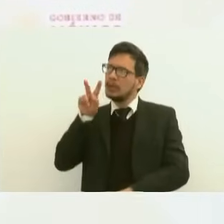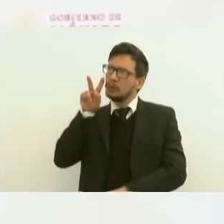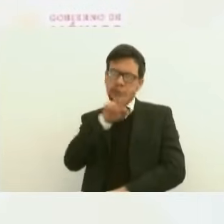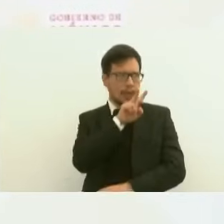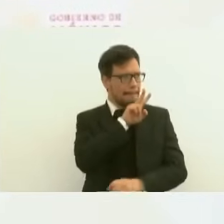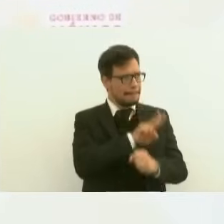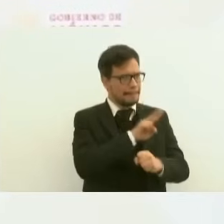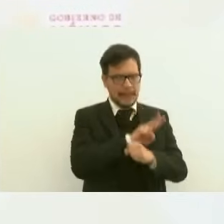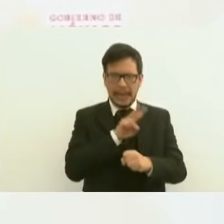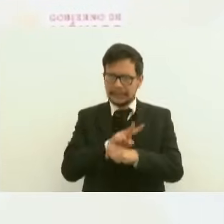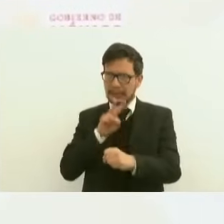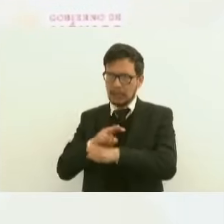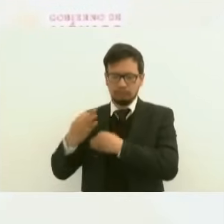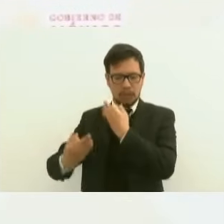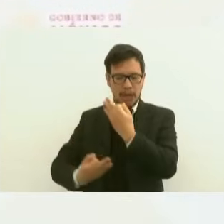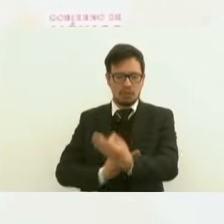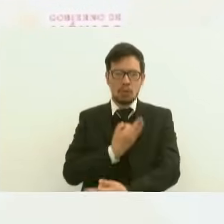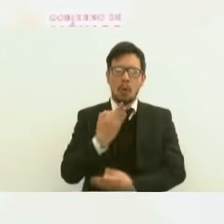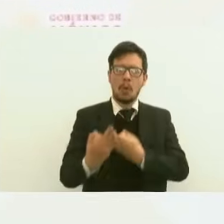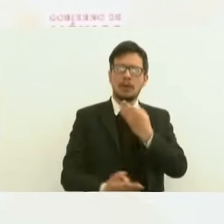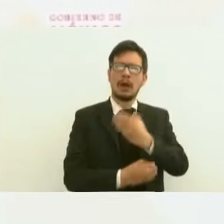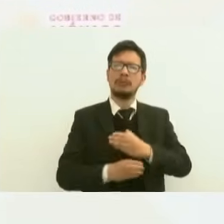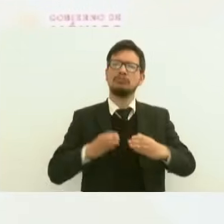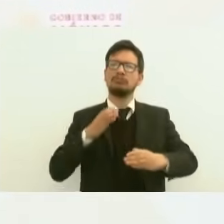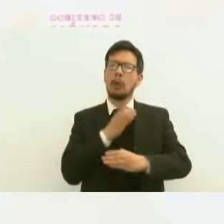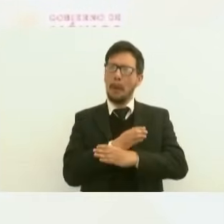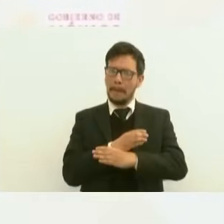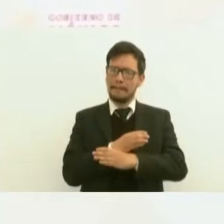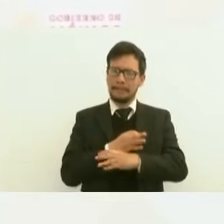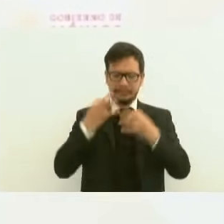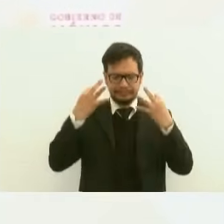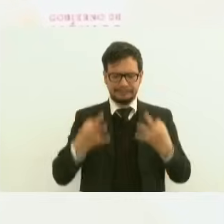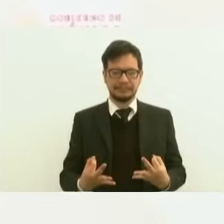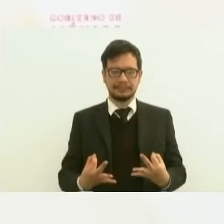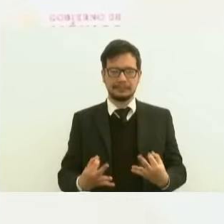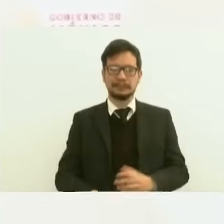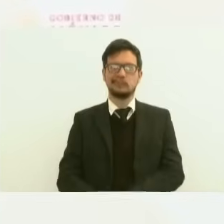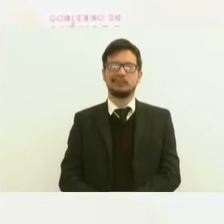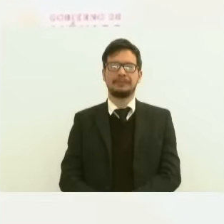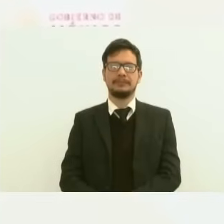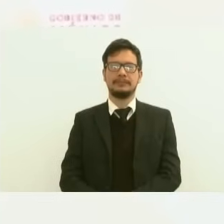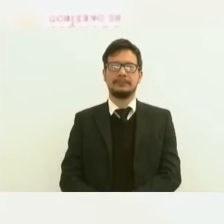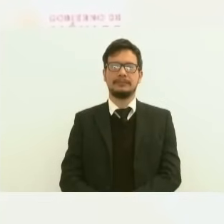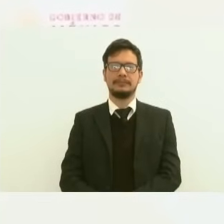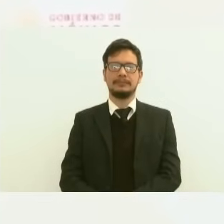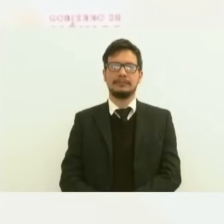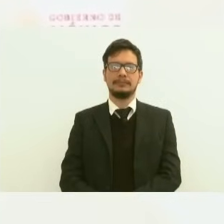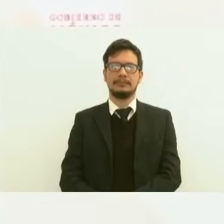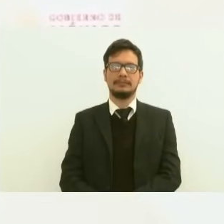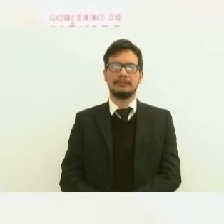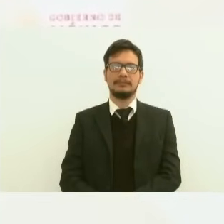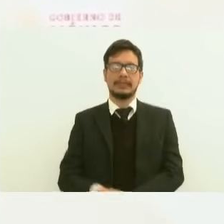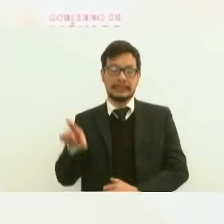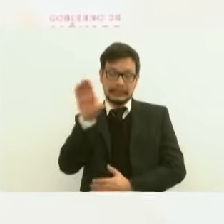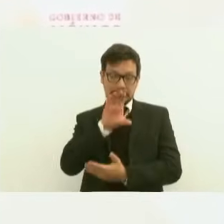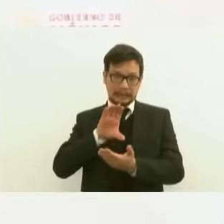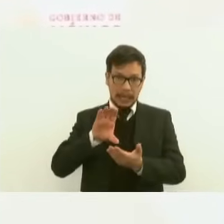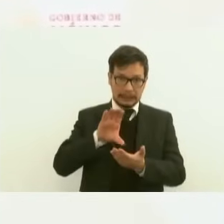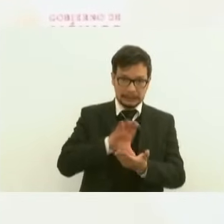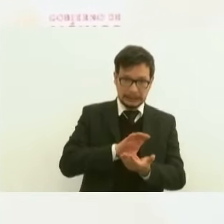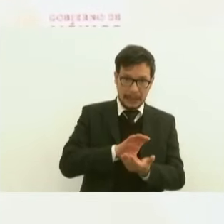de bienes existentes. El centro tiene una capacidad instalada para brindar atención